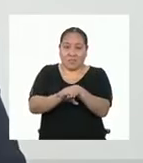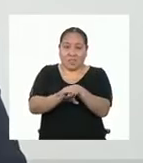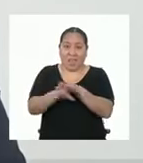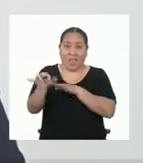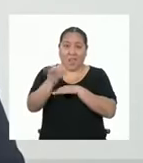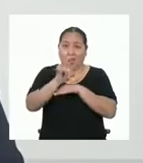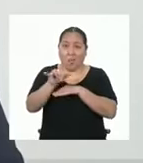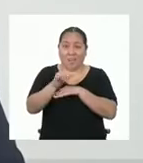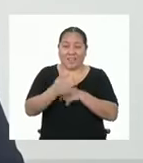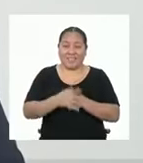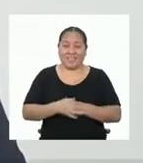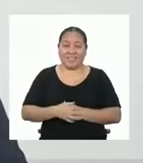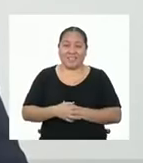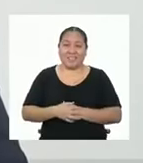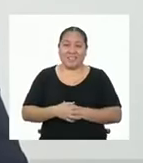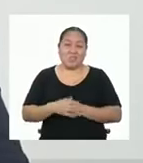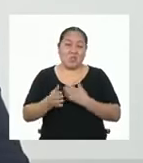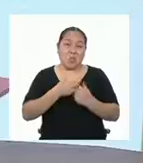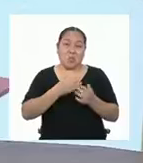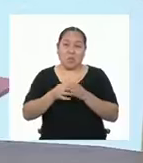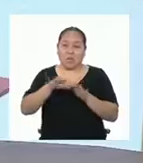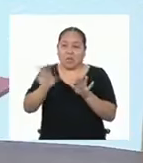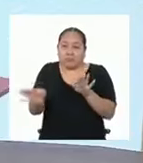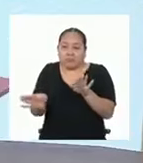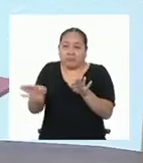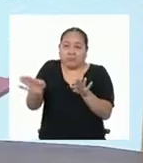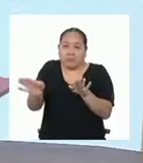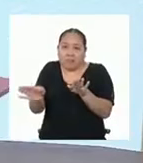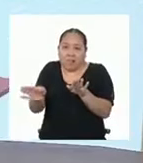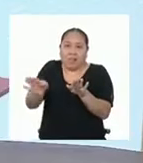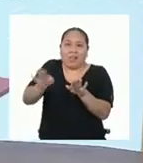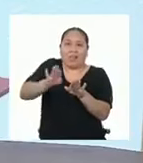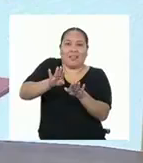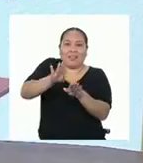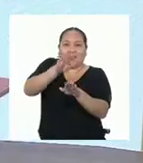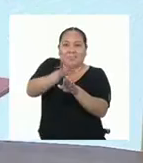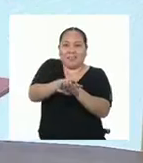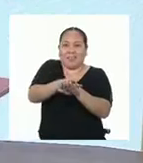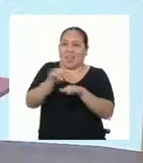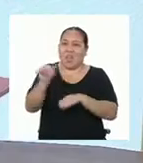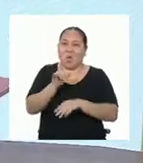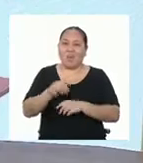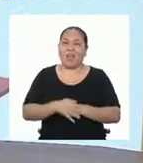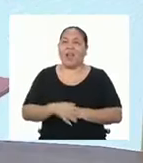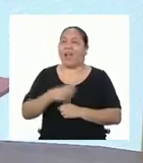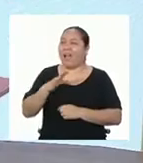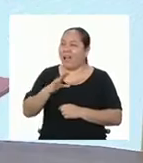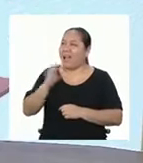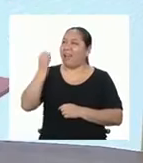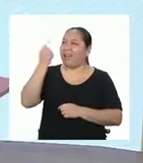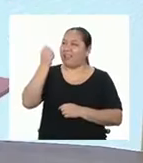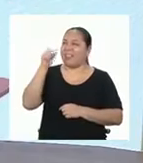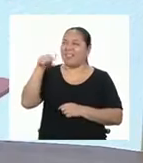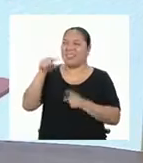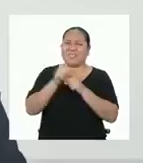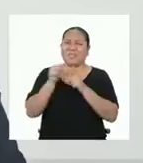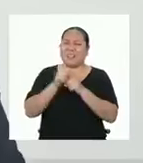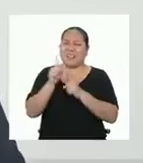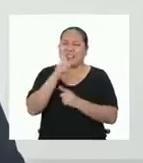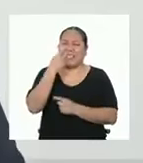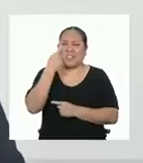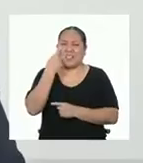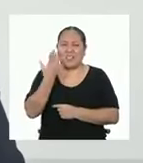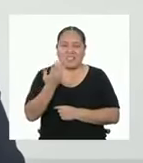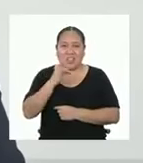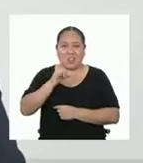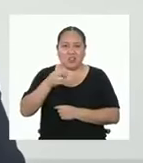son iguales Sin importar su posición ¡Ah! Ya estoy entendiendo Es que esas palabras complicadas no son lo mío